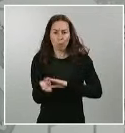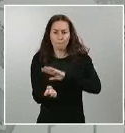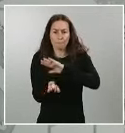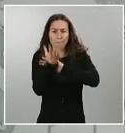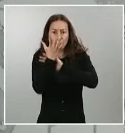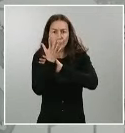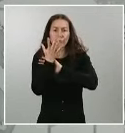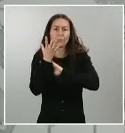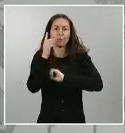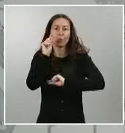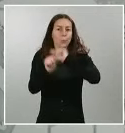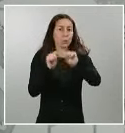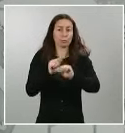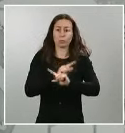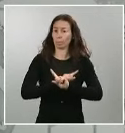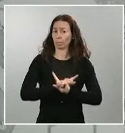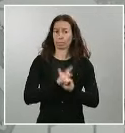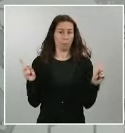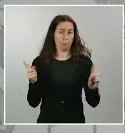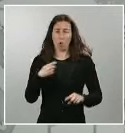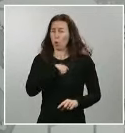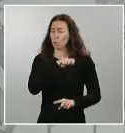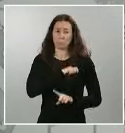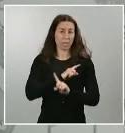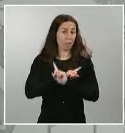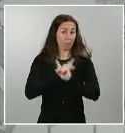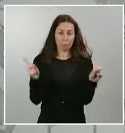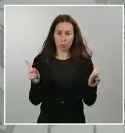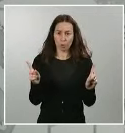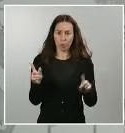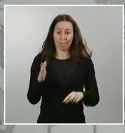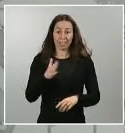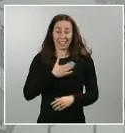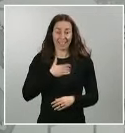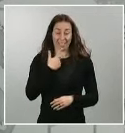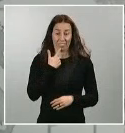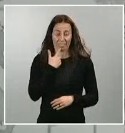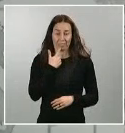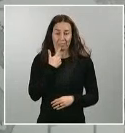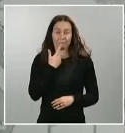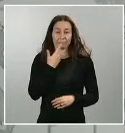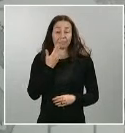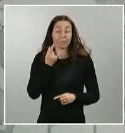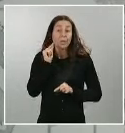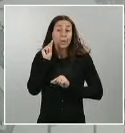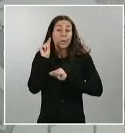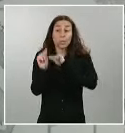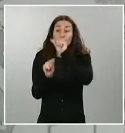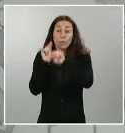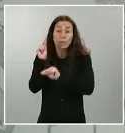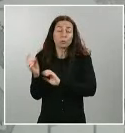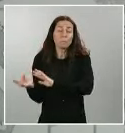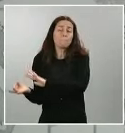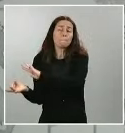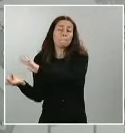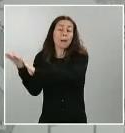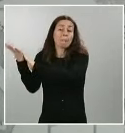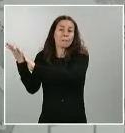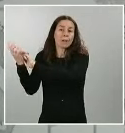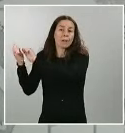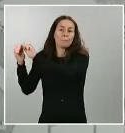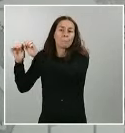europeo hermano. El virus ha penetrado en Europa siguiendo un viaje aleatorio. Y del mismo modo que esta catástrofe está sometiendo a examen